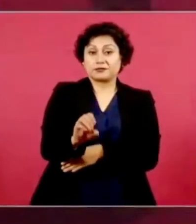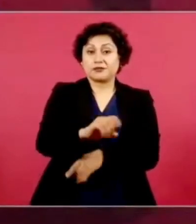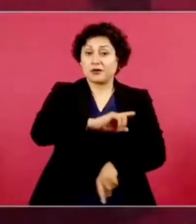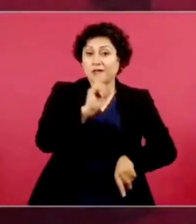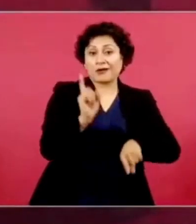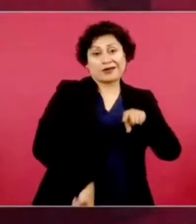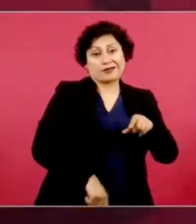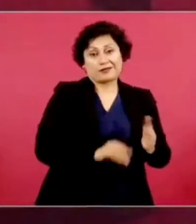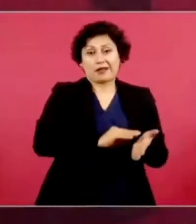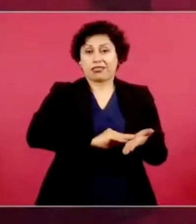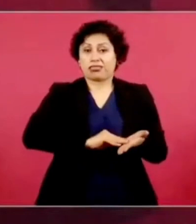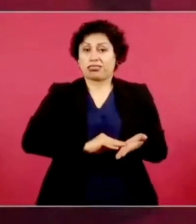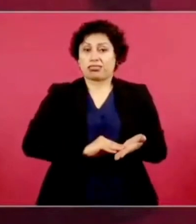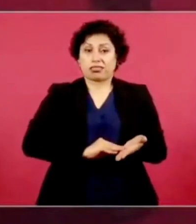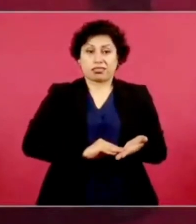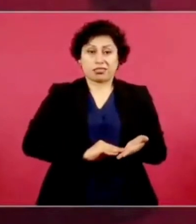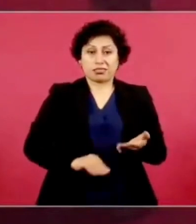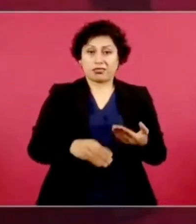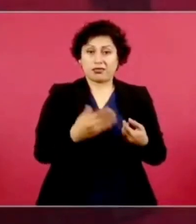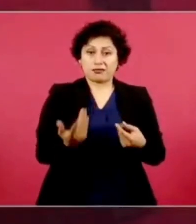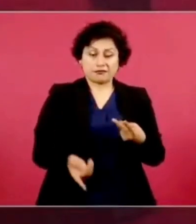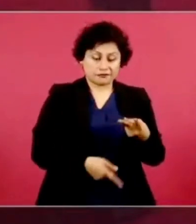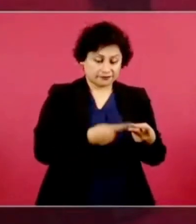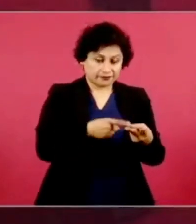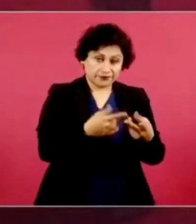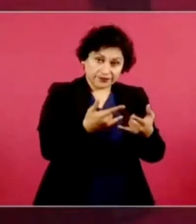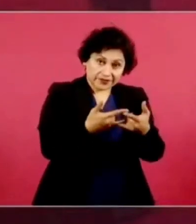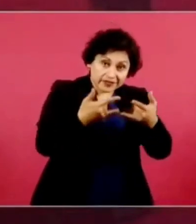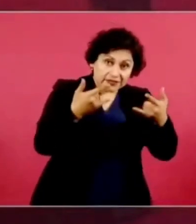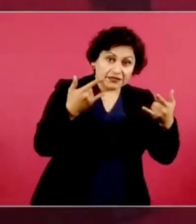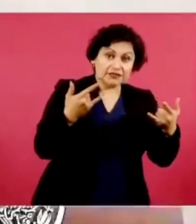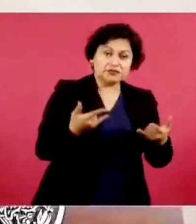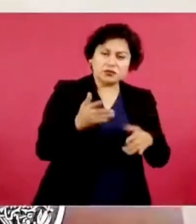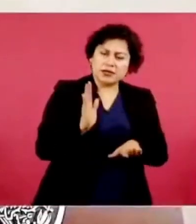quitaron lo fundamental de la historia, la ética.